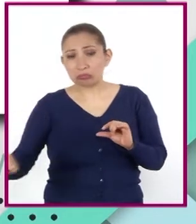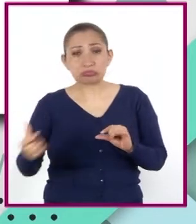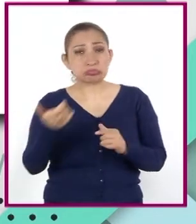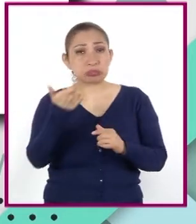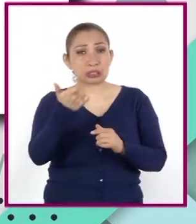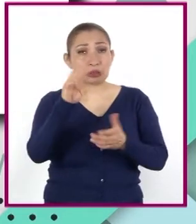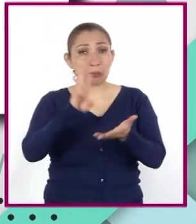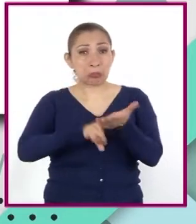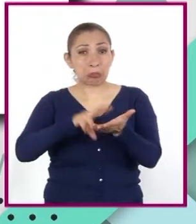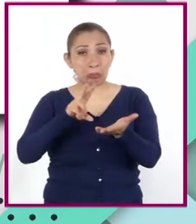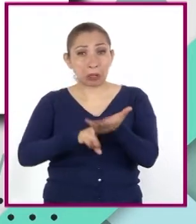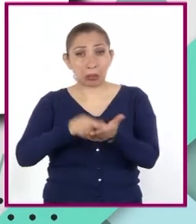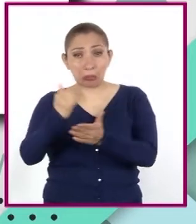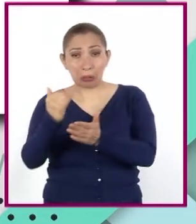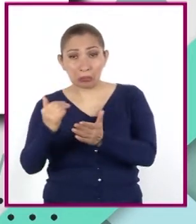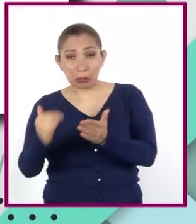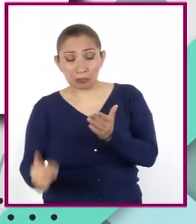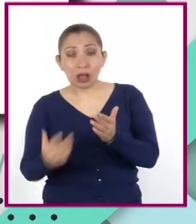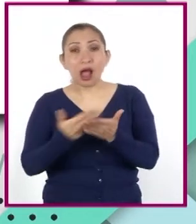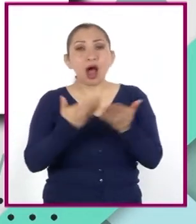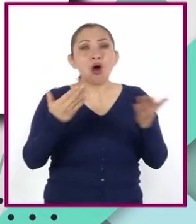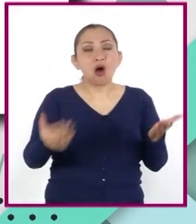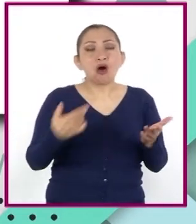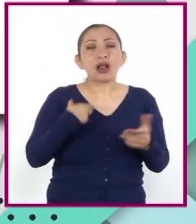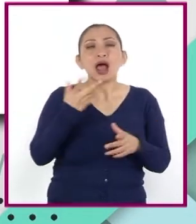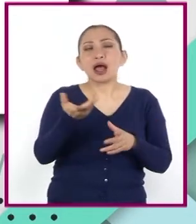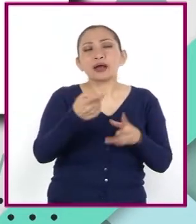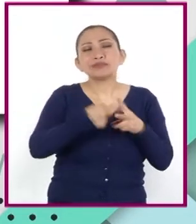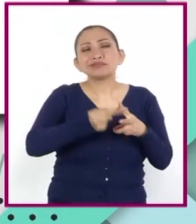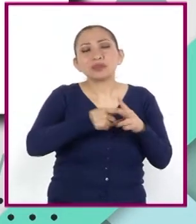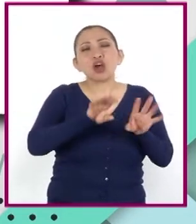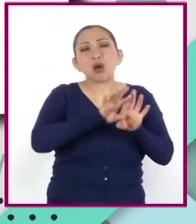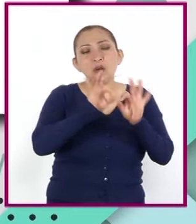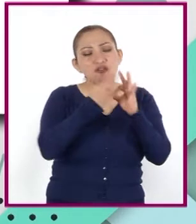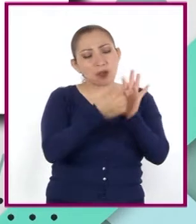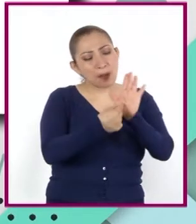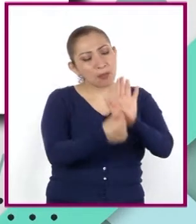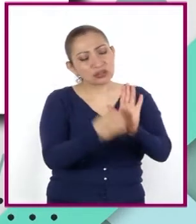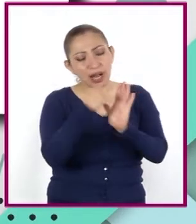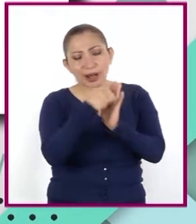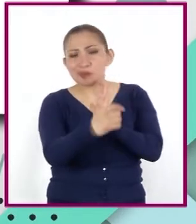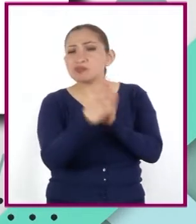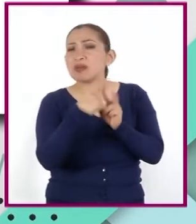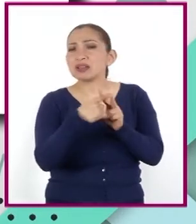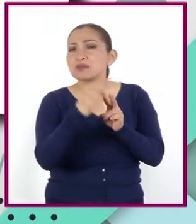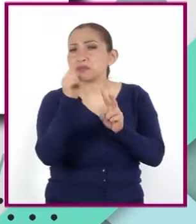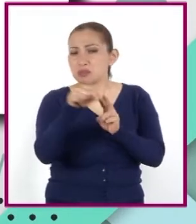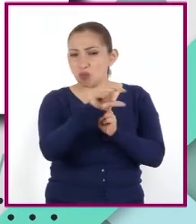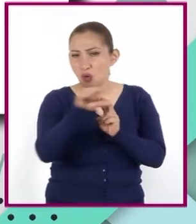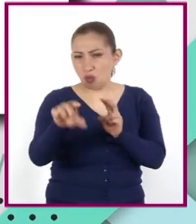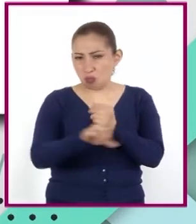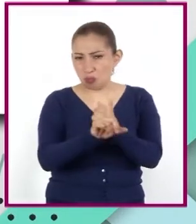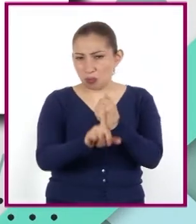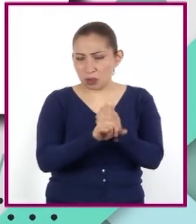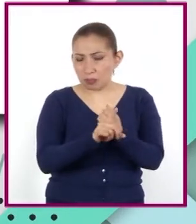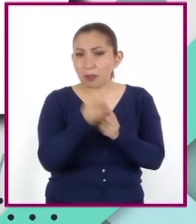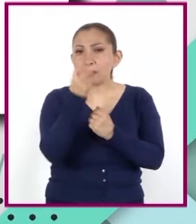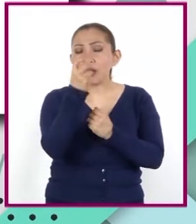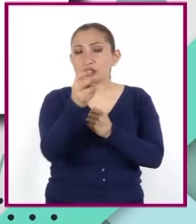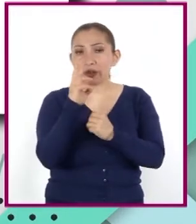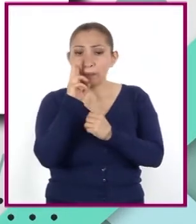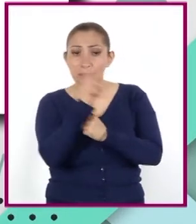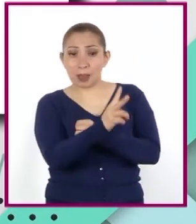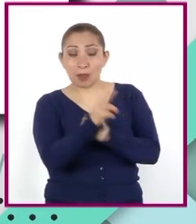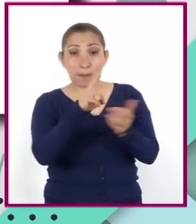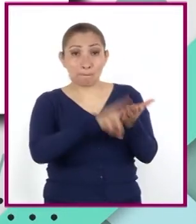depreciación. Ahora lo importante es encontrar la expresión algebraica que nos permite representar esta situación. Para ello,